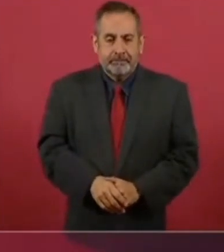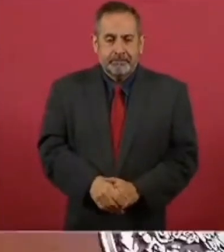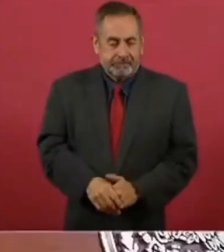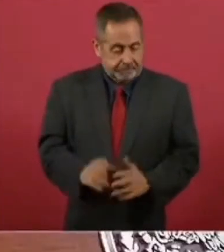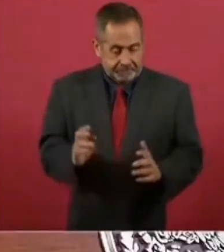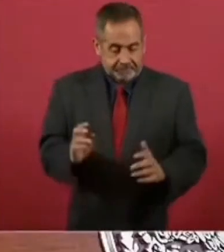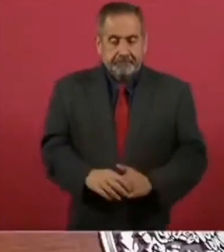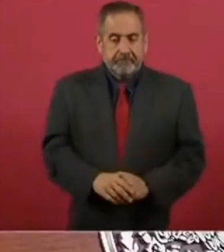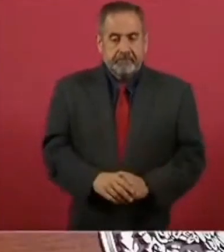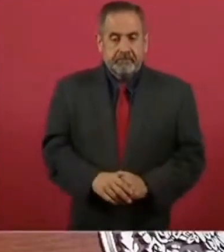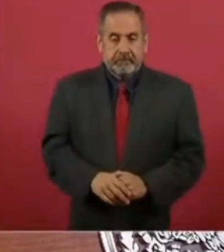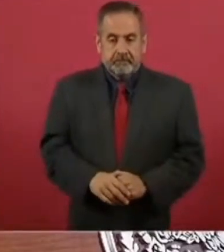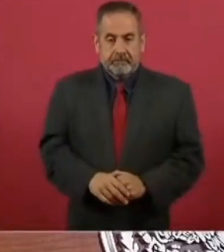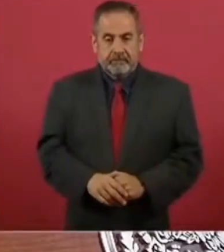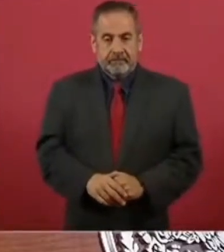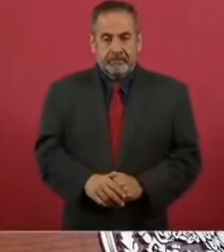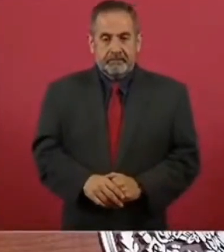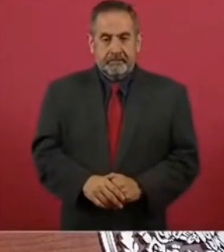Entonces, es